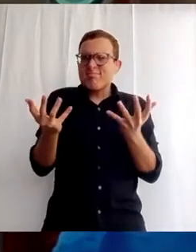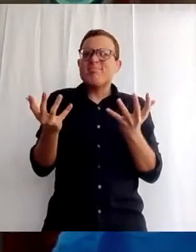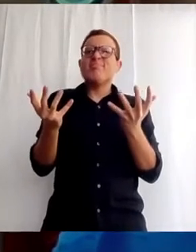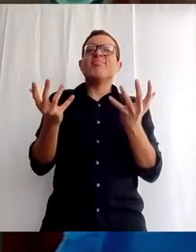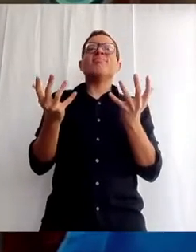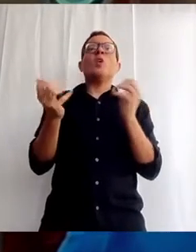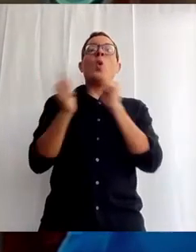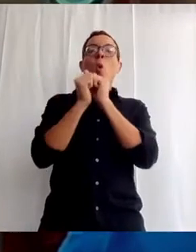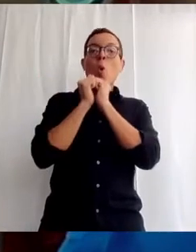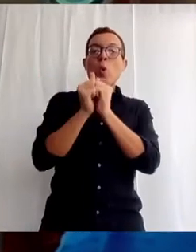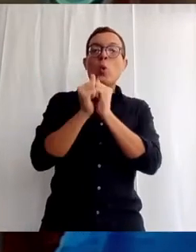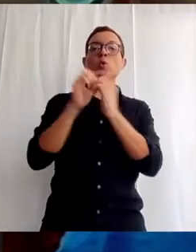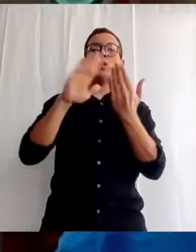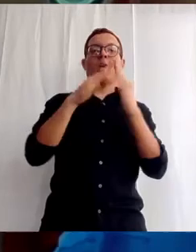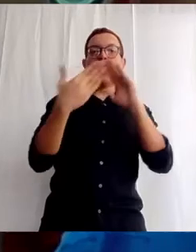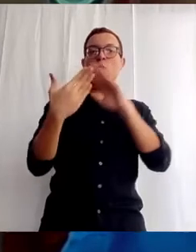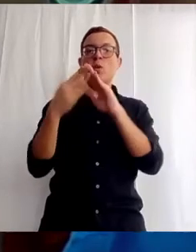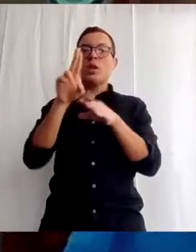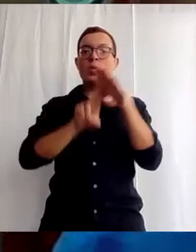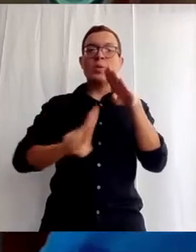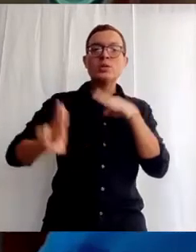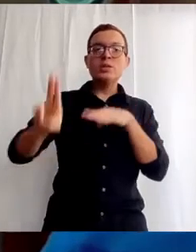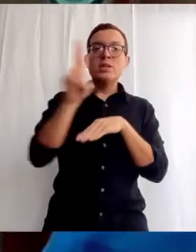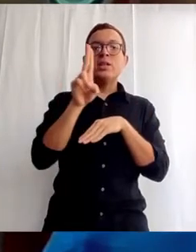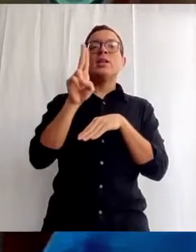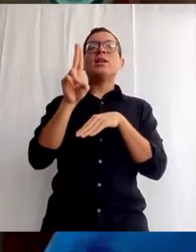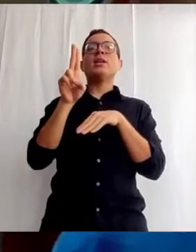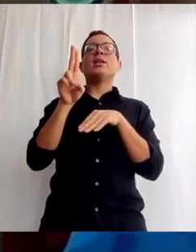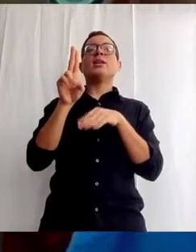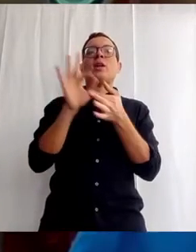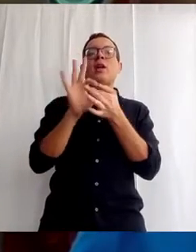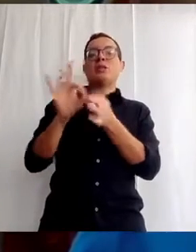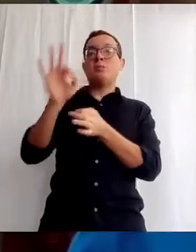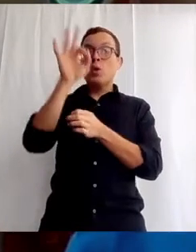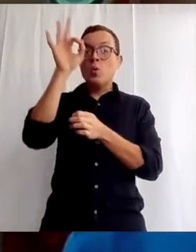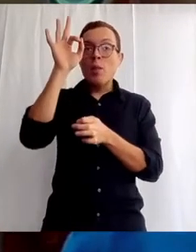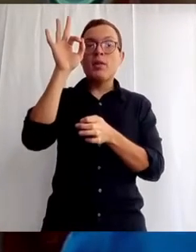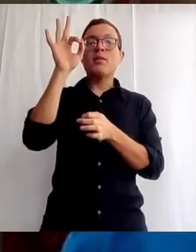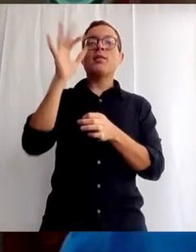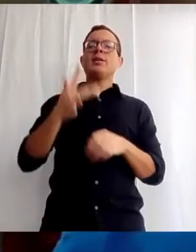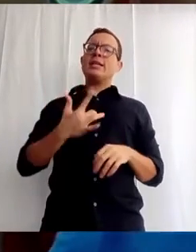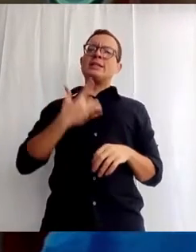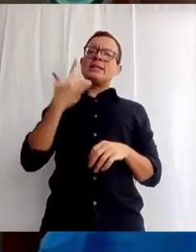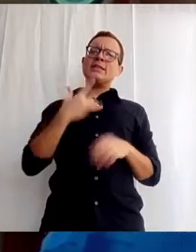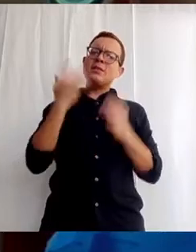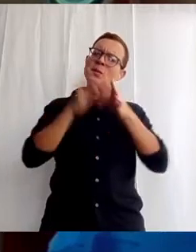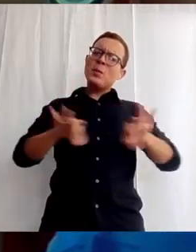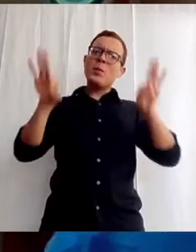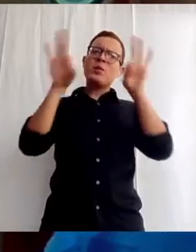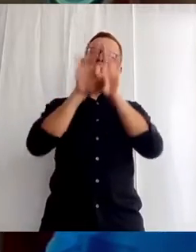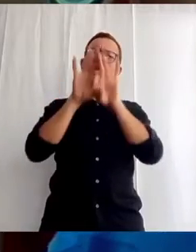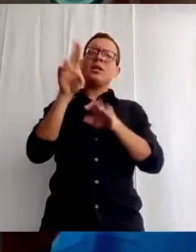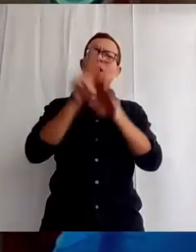universitaria espiritualmente y emocionalmente es muy importante. Y la universidad